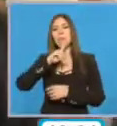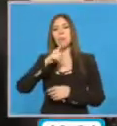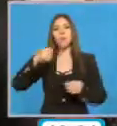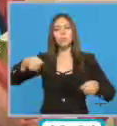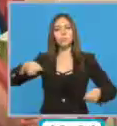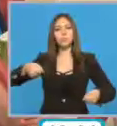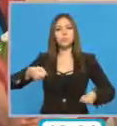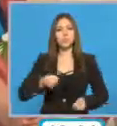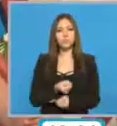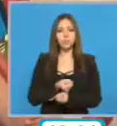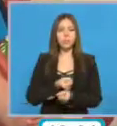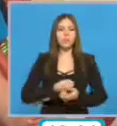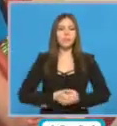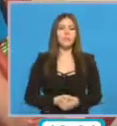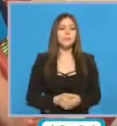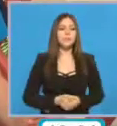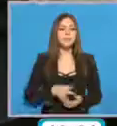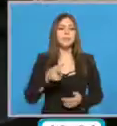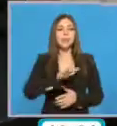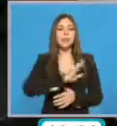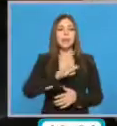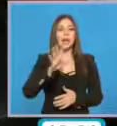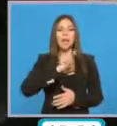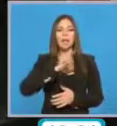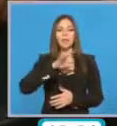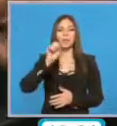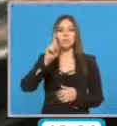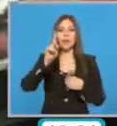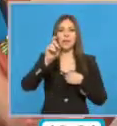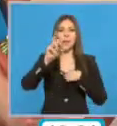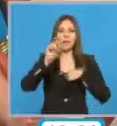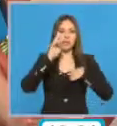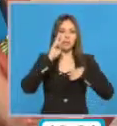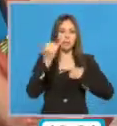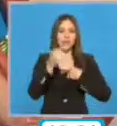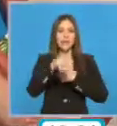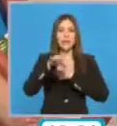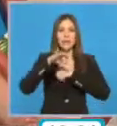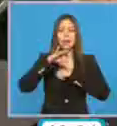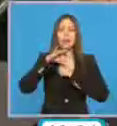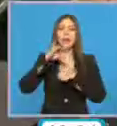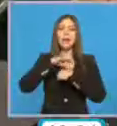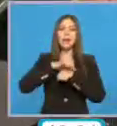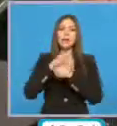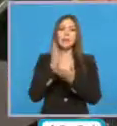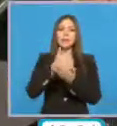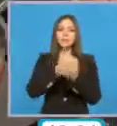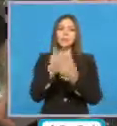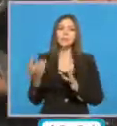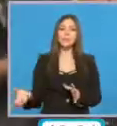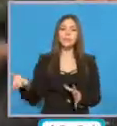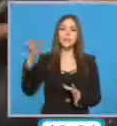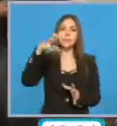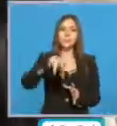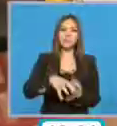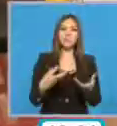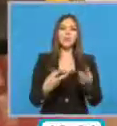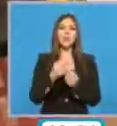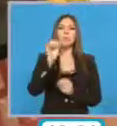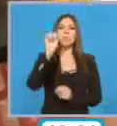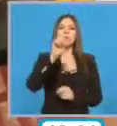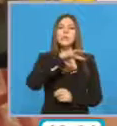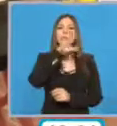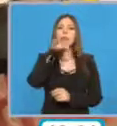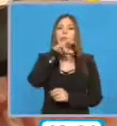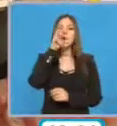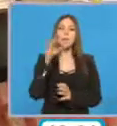express. Tenemos ya nuestro suadero previamente ya picado, lo vamos a verter junto con una parte de cebolla. En este